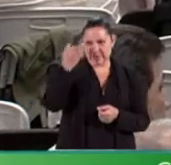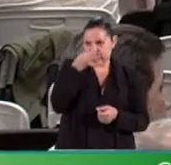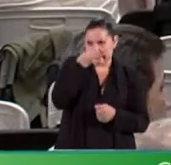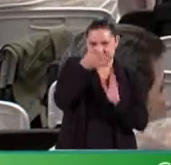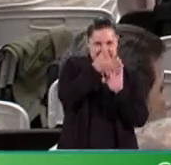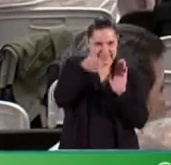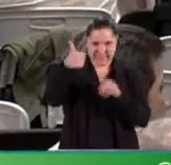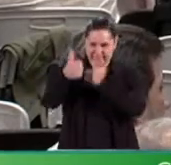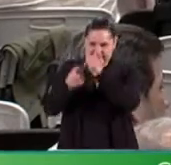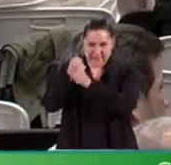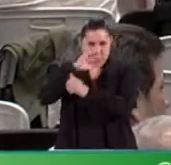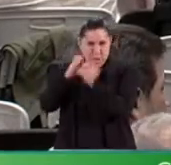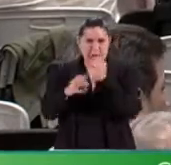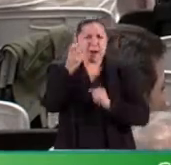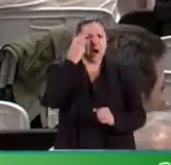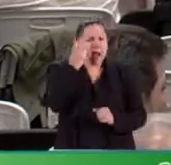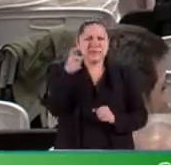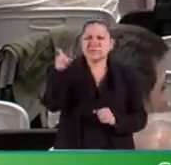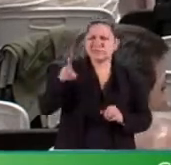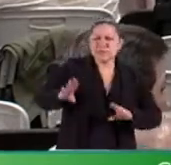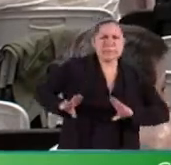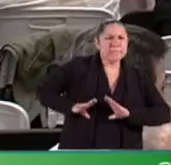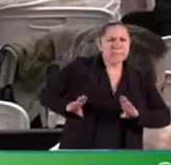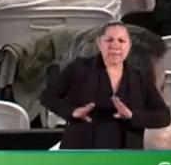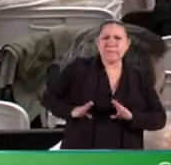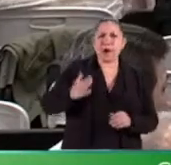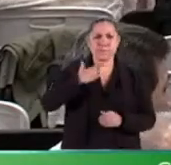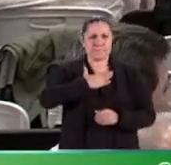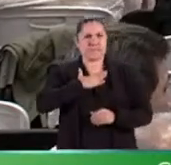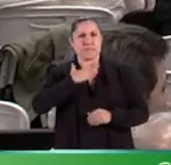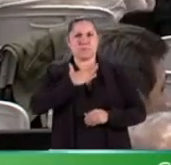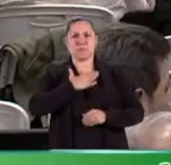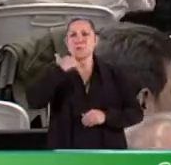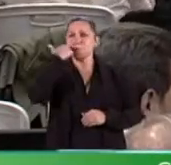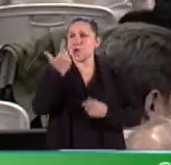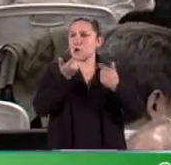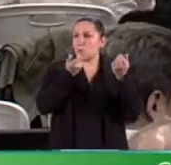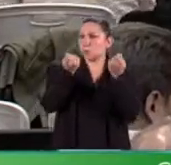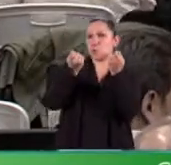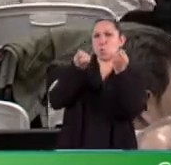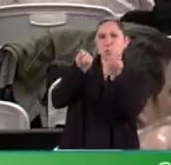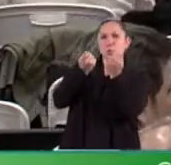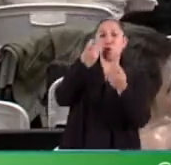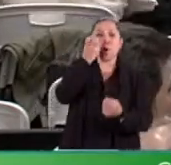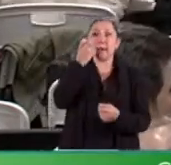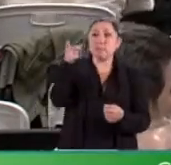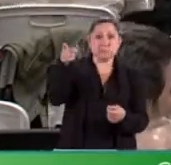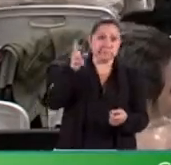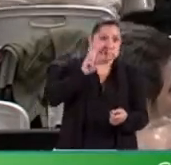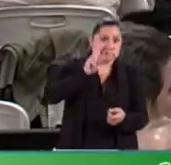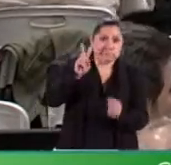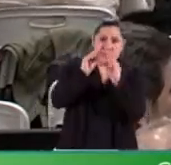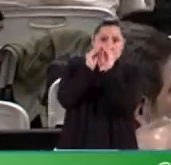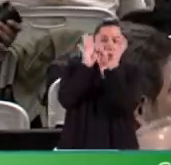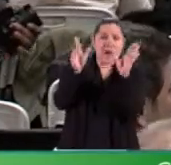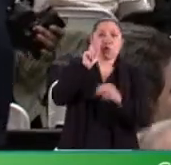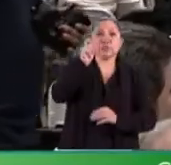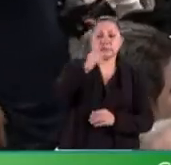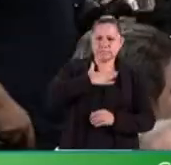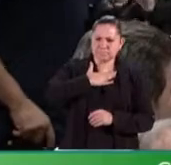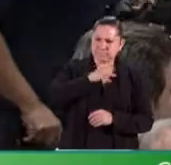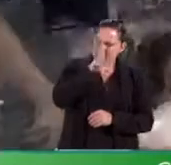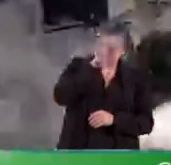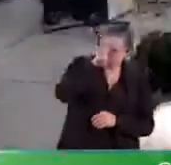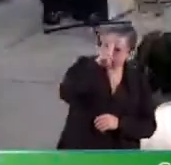que se originó de este prurito de venganza del titular del Ejecutivo Federal. No es cierto que se ha